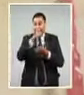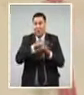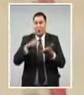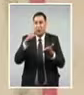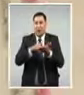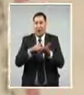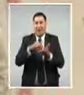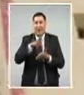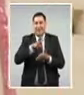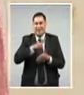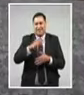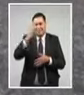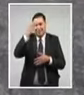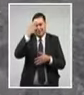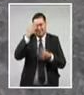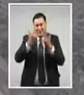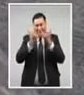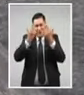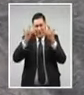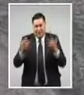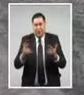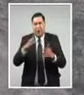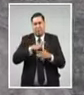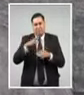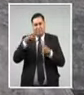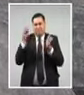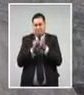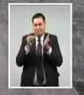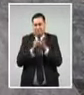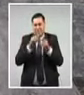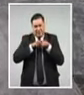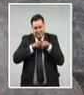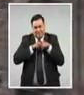imperdible, gracias a su historia, y aquí ha logrado conservarse a